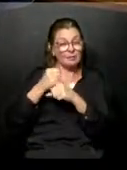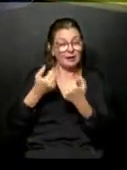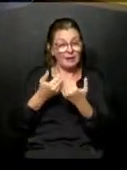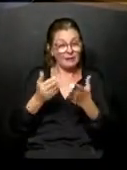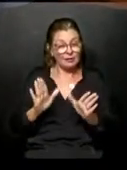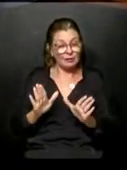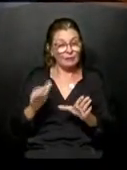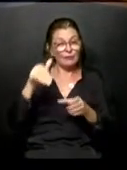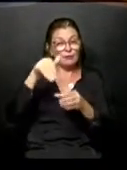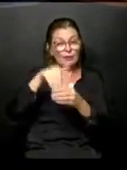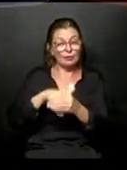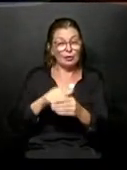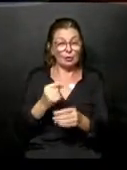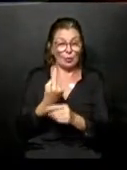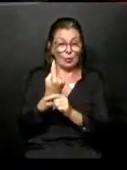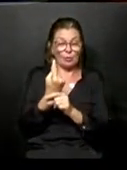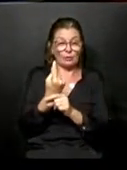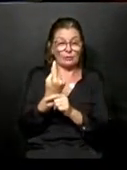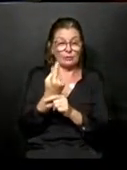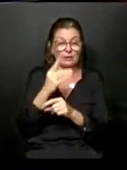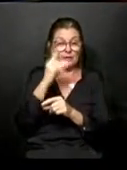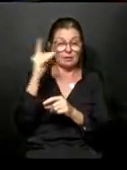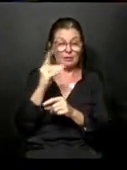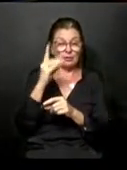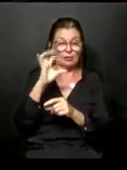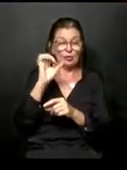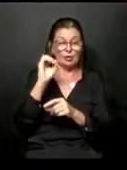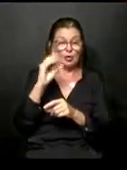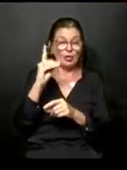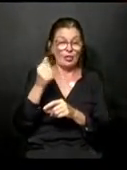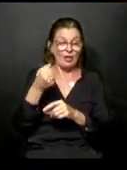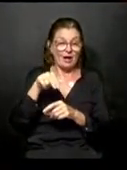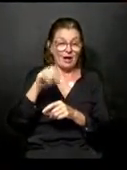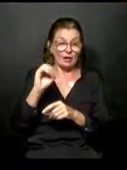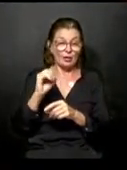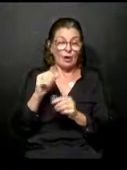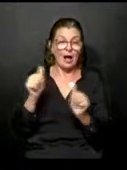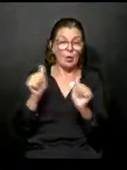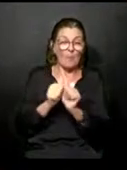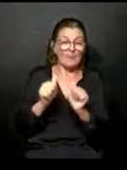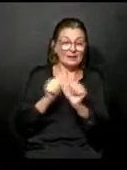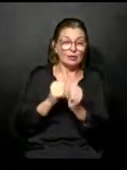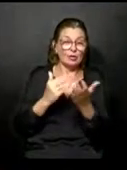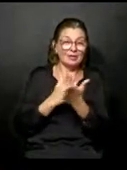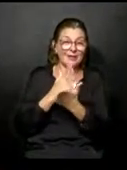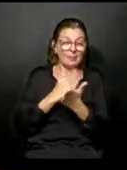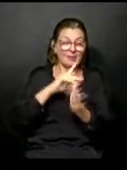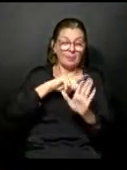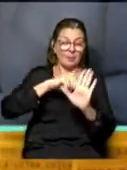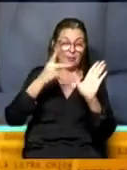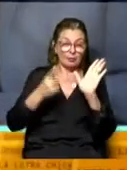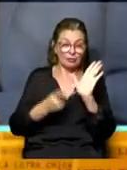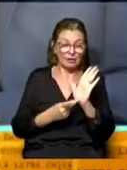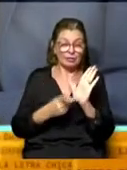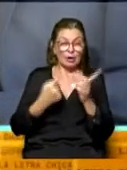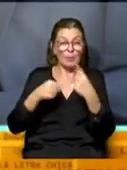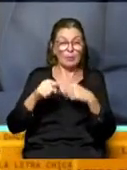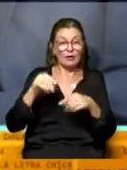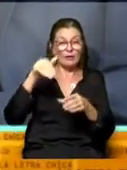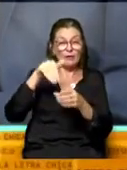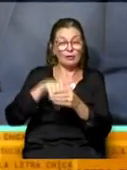Cabildo Abierto votó un legislador, que es el diputado Sodano, que acompañó siempre el proyecto. Después lo